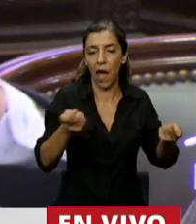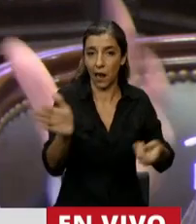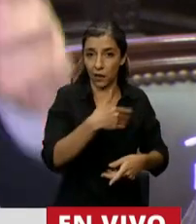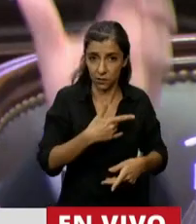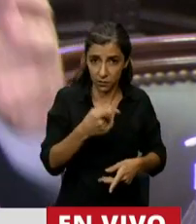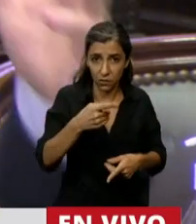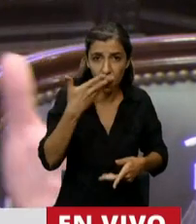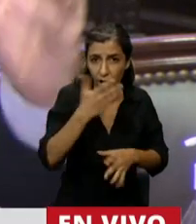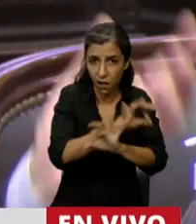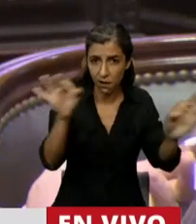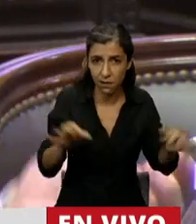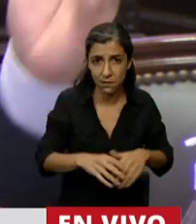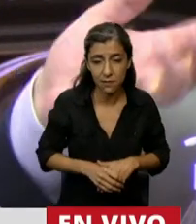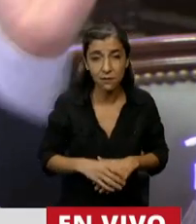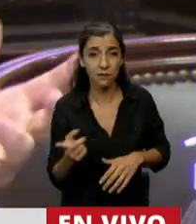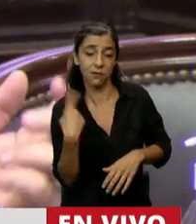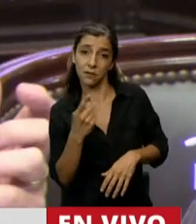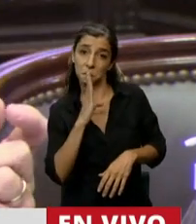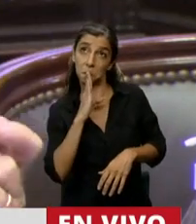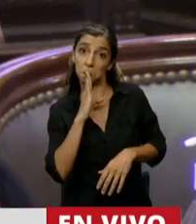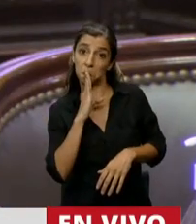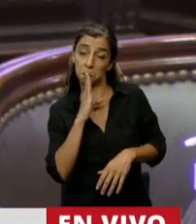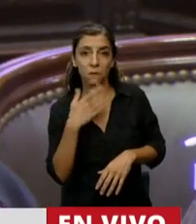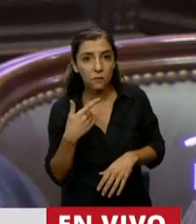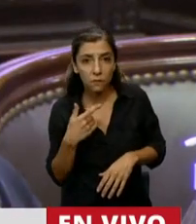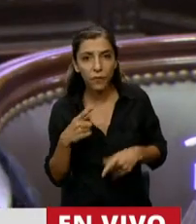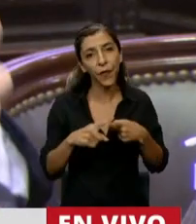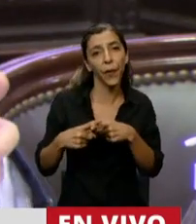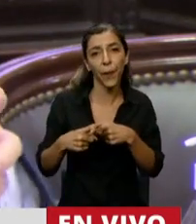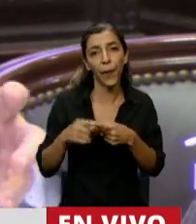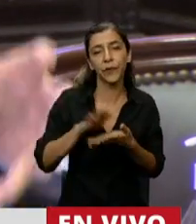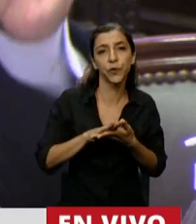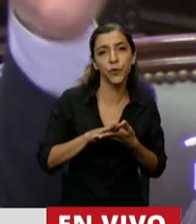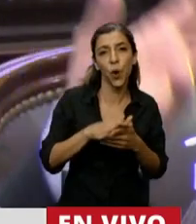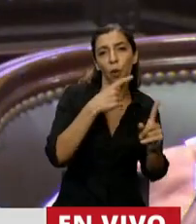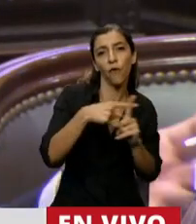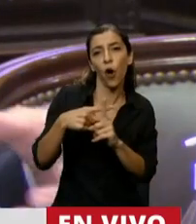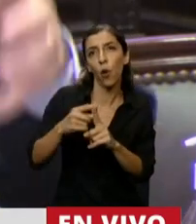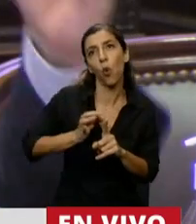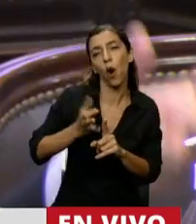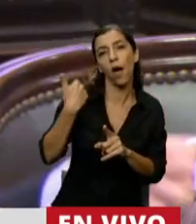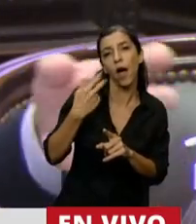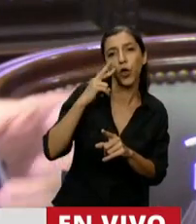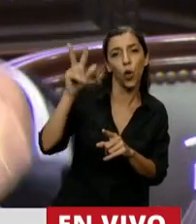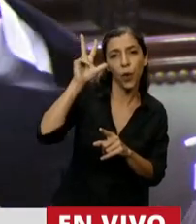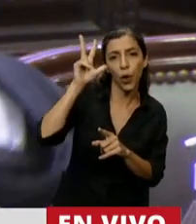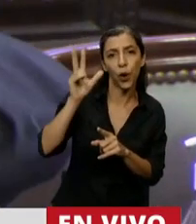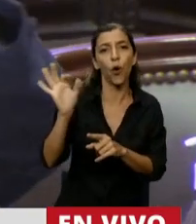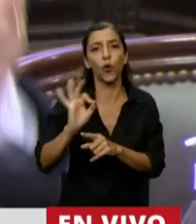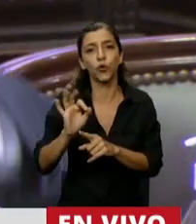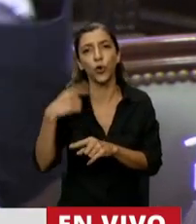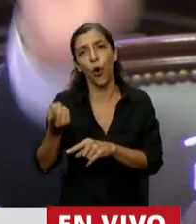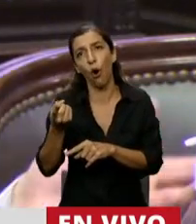Y no nos podemos quedar callados como diputados y discutiendo acá si la fórmula que tuvo el 2008 es mejor que la fórmula